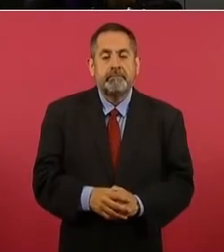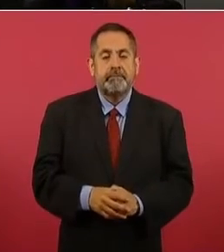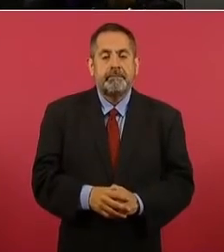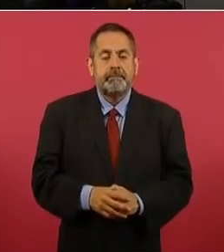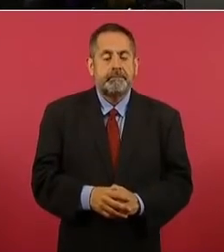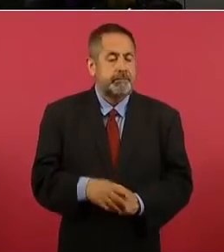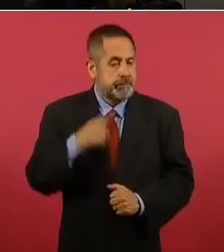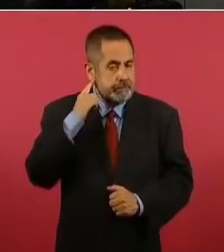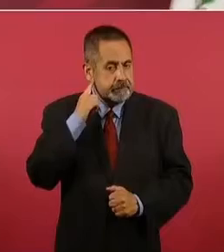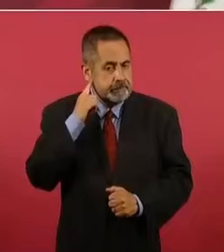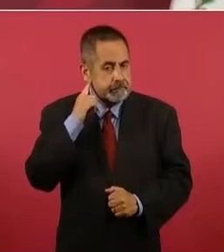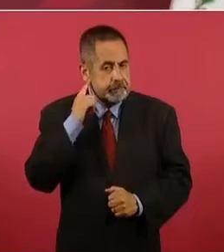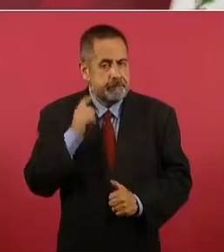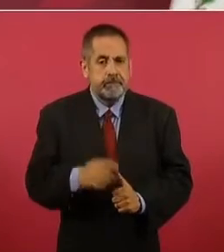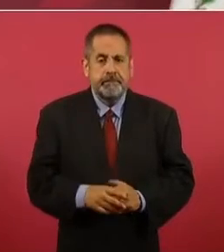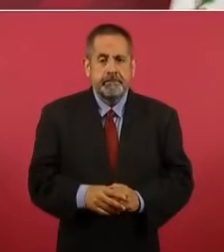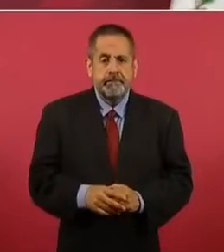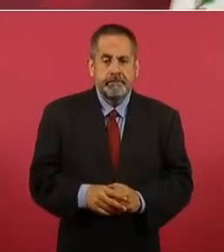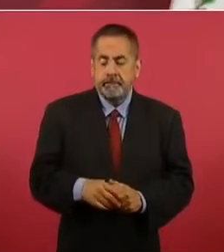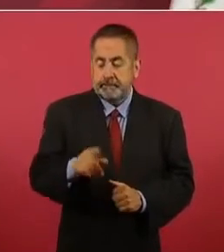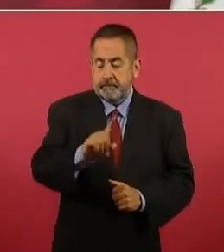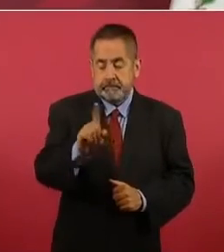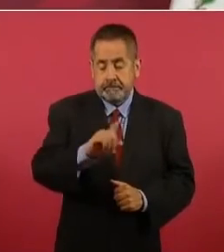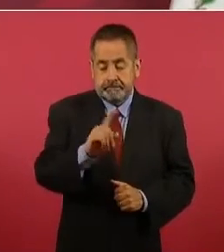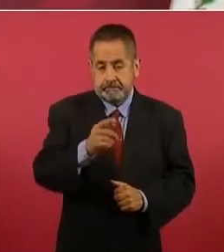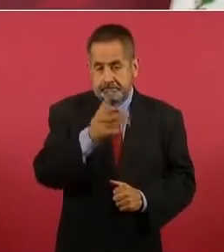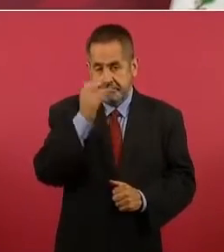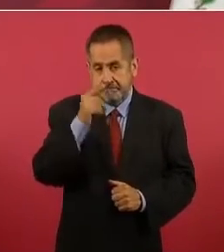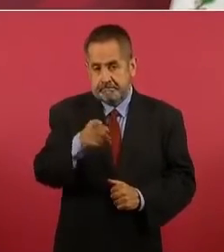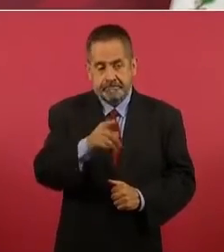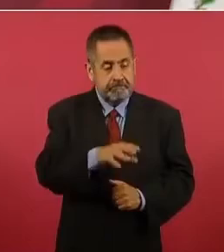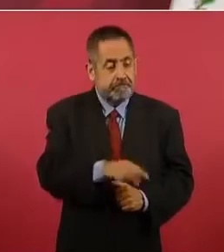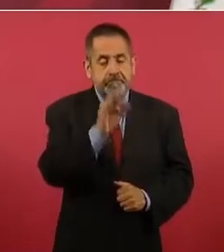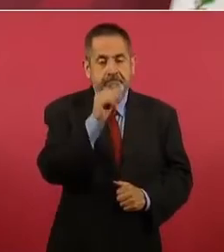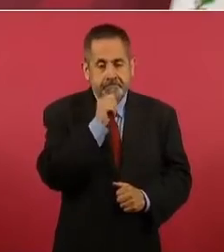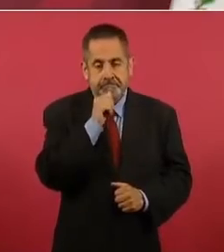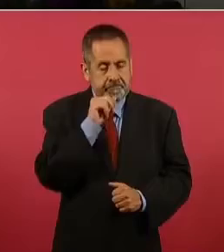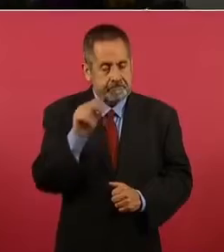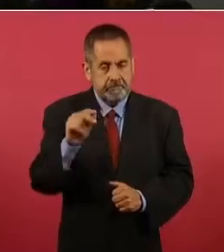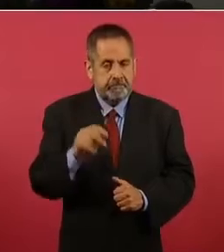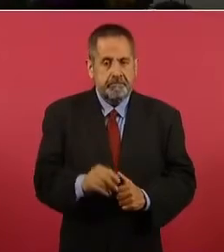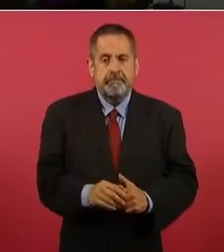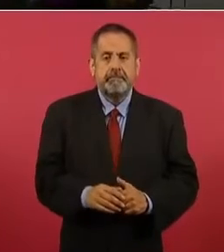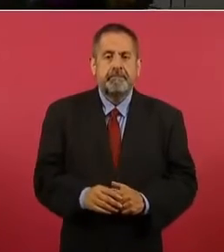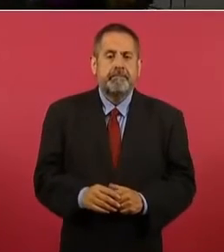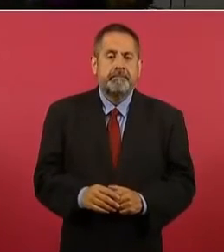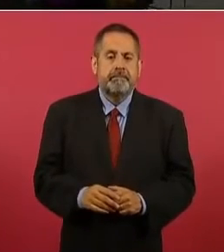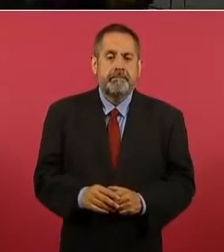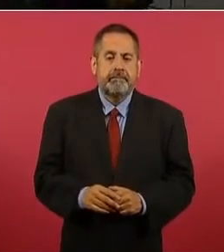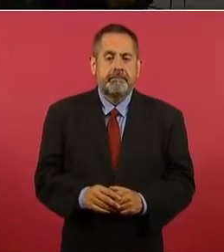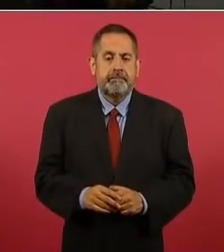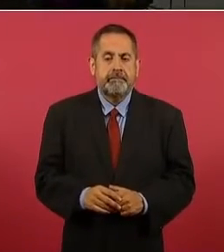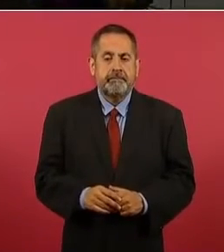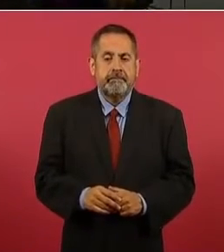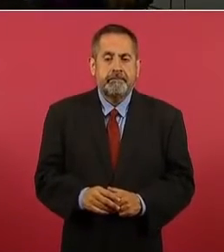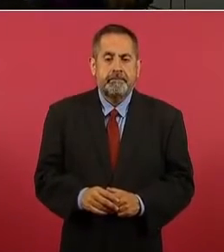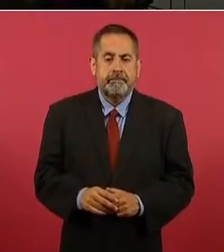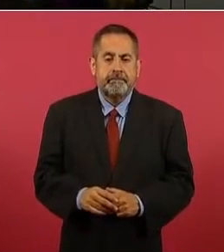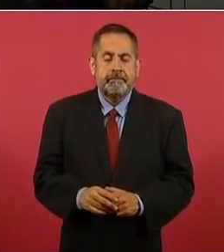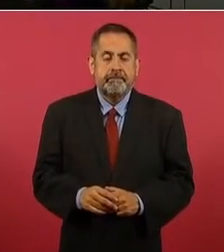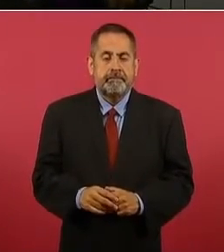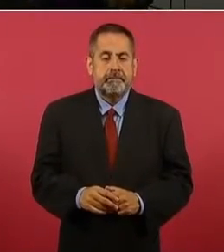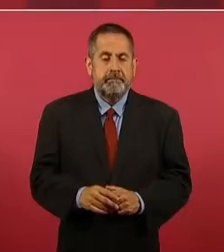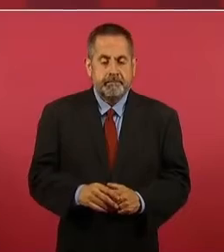No, no, no, no se han encontrado. ¿Qué fue lo que pasó, presidente? ¿Qué reporte tiene? Lo que